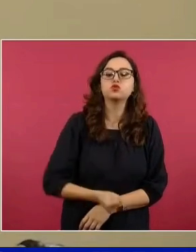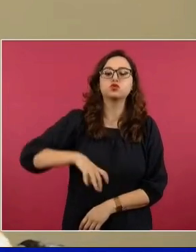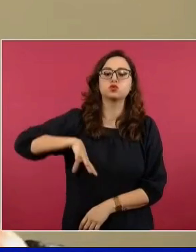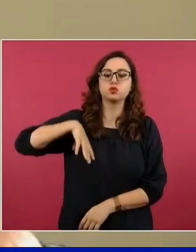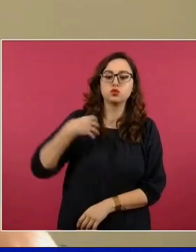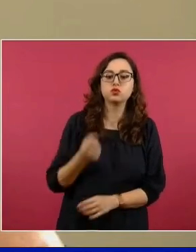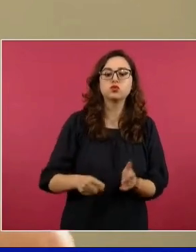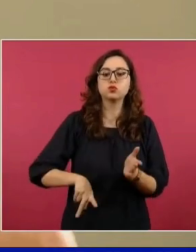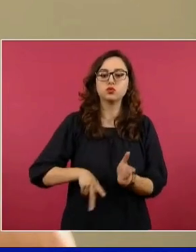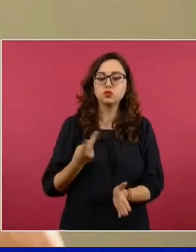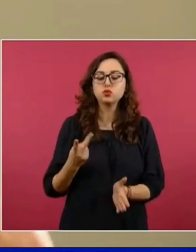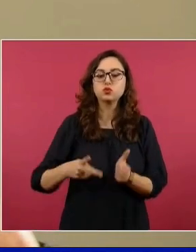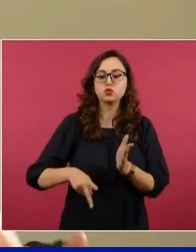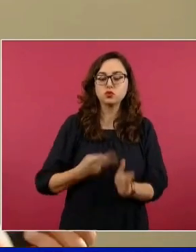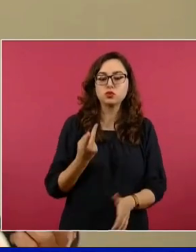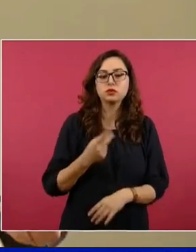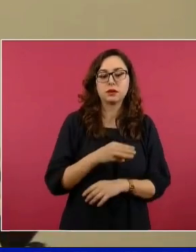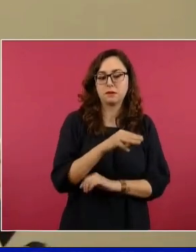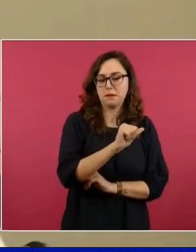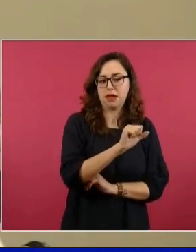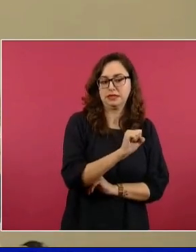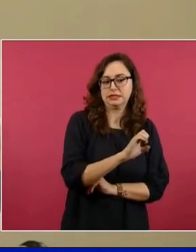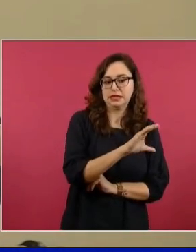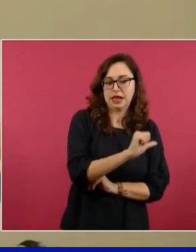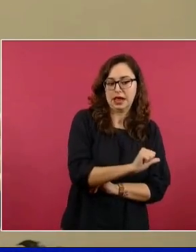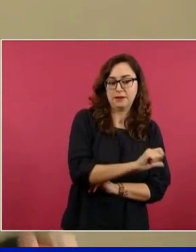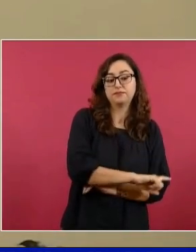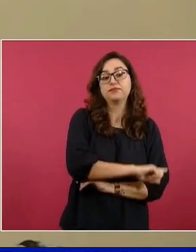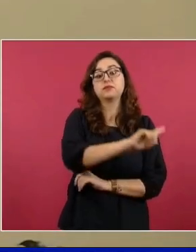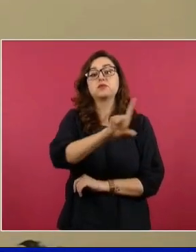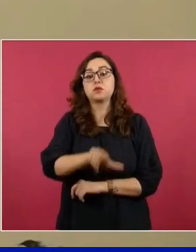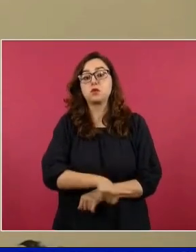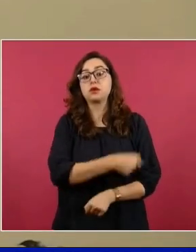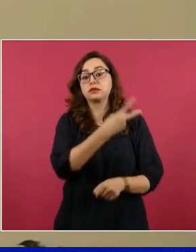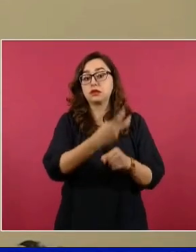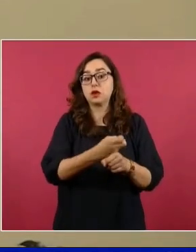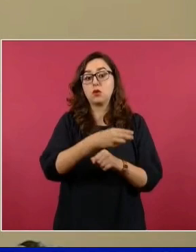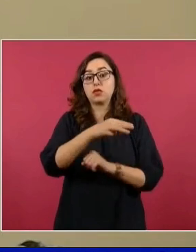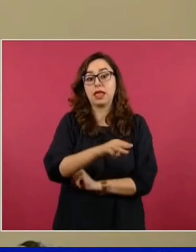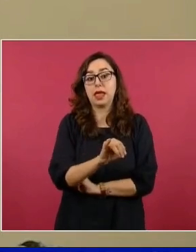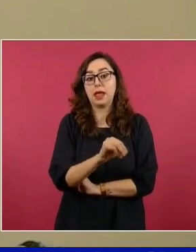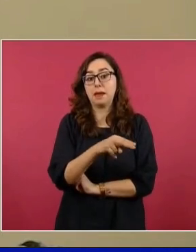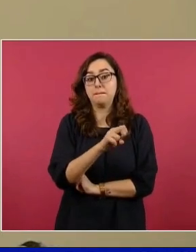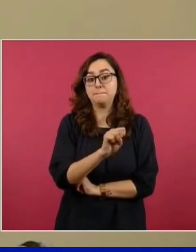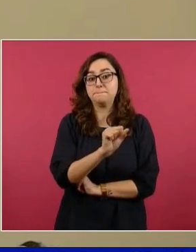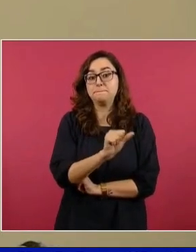maíz. Y Minsa nació,